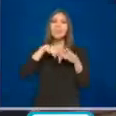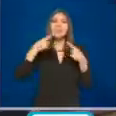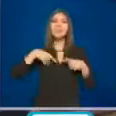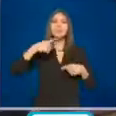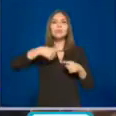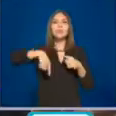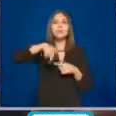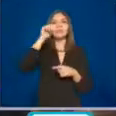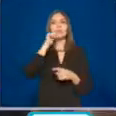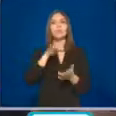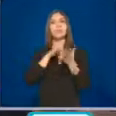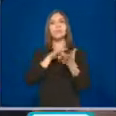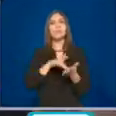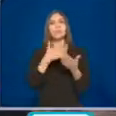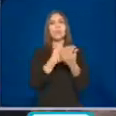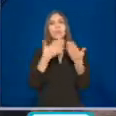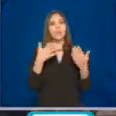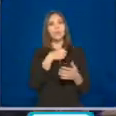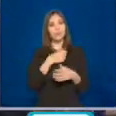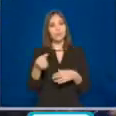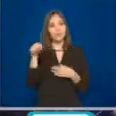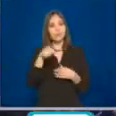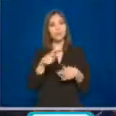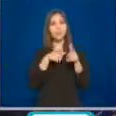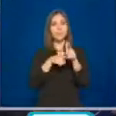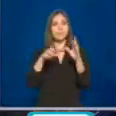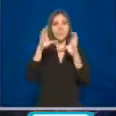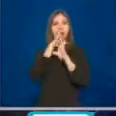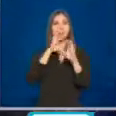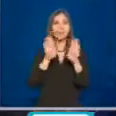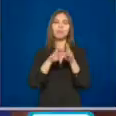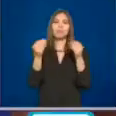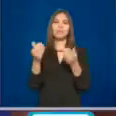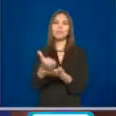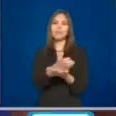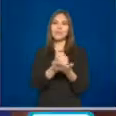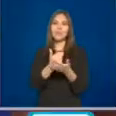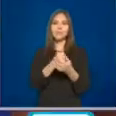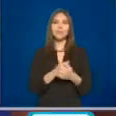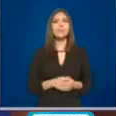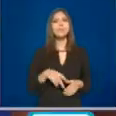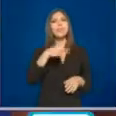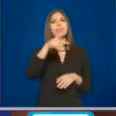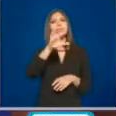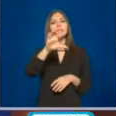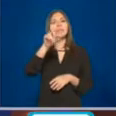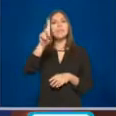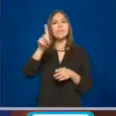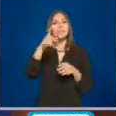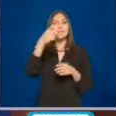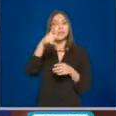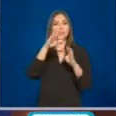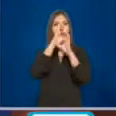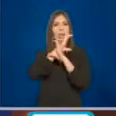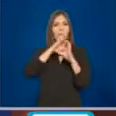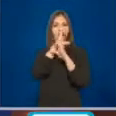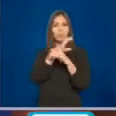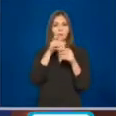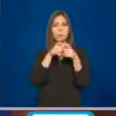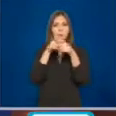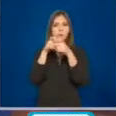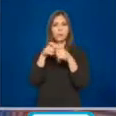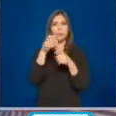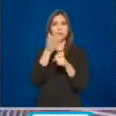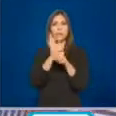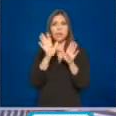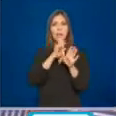nos ha apoyado, pero decir es que aquí estamos, seguimos cantando y seguimos con muchas ganas. ¿Y del sencillo de este material discográfico ya hay videoclip? El video